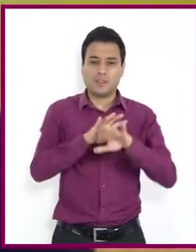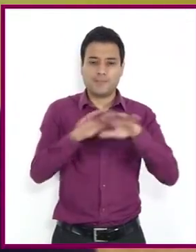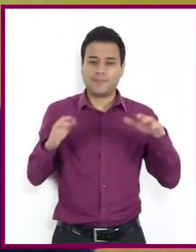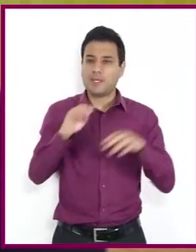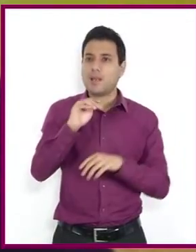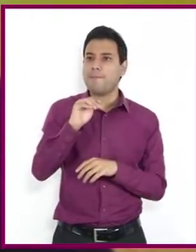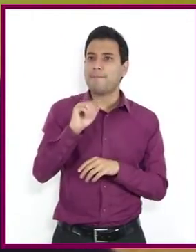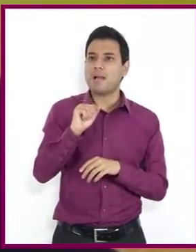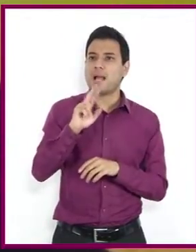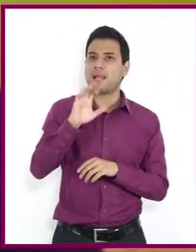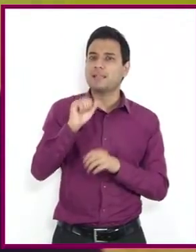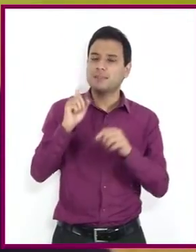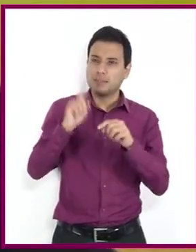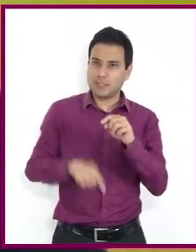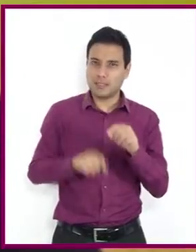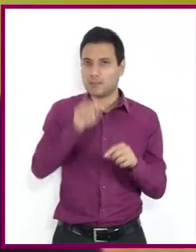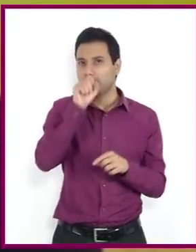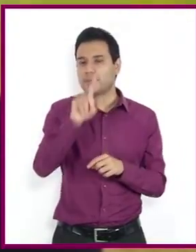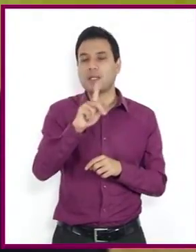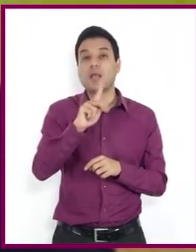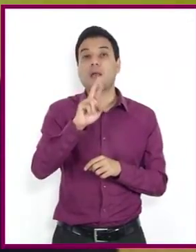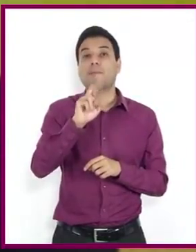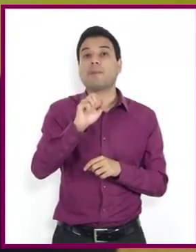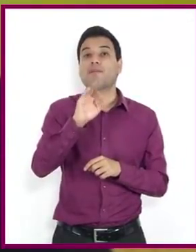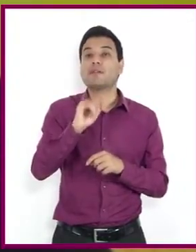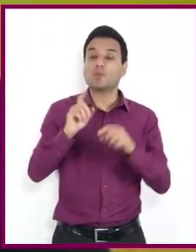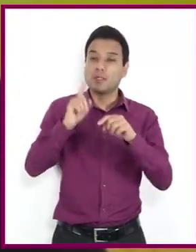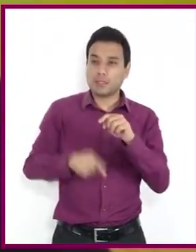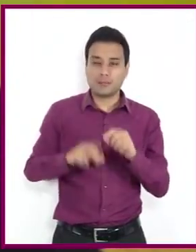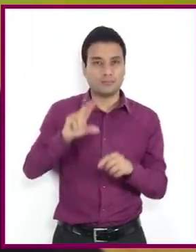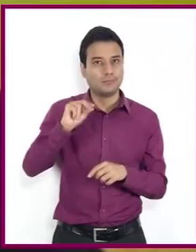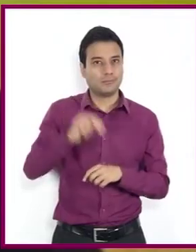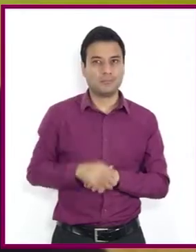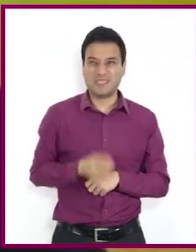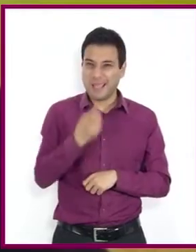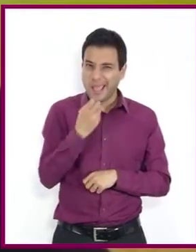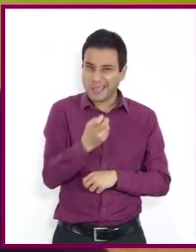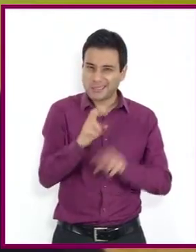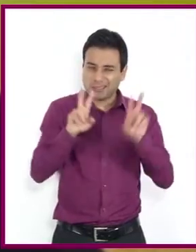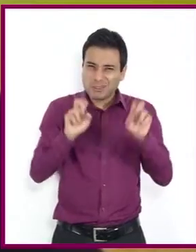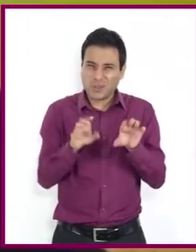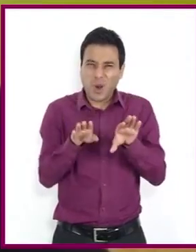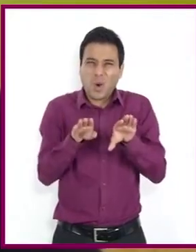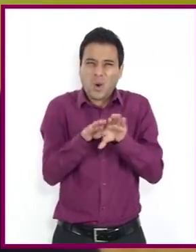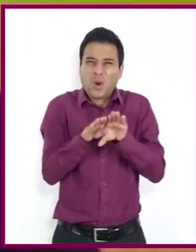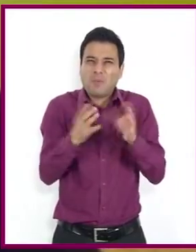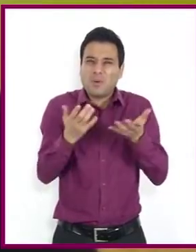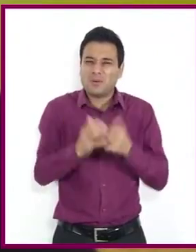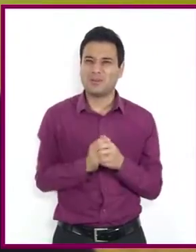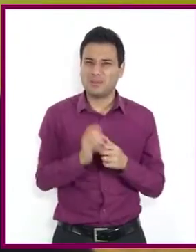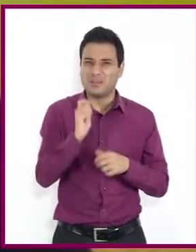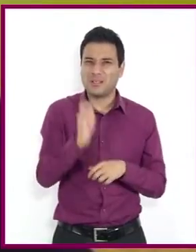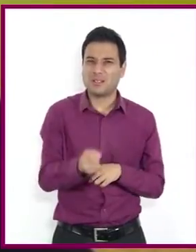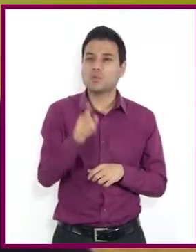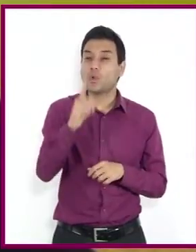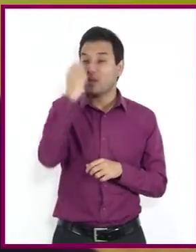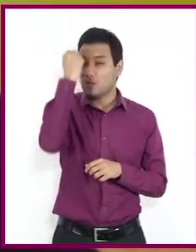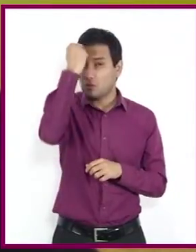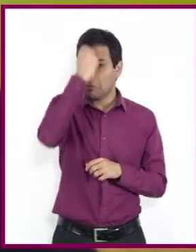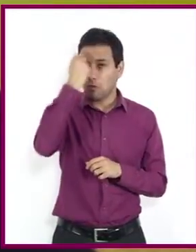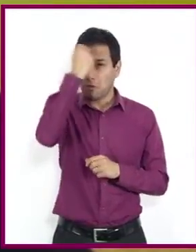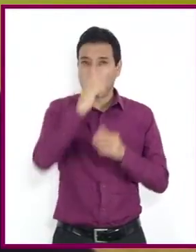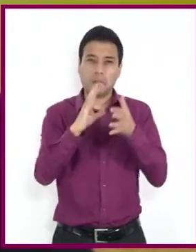cambiar el prefacio, con el argumento de que dar permiso para ese título implicaría probar esta teoría que intentaba demostrar